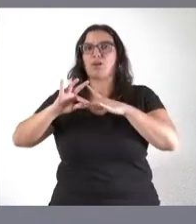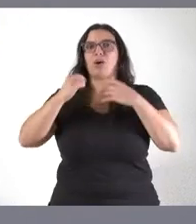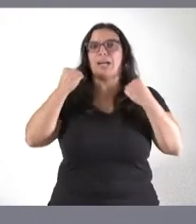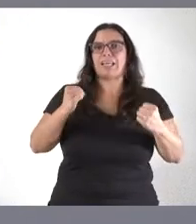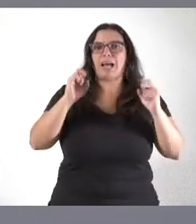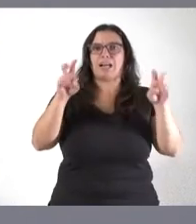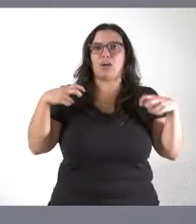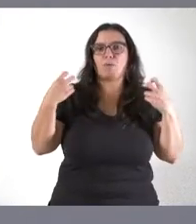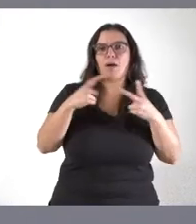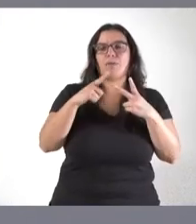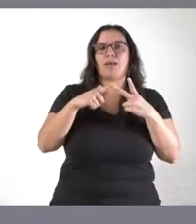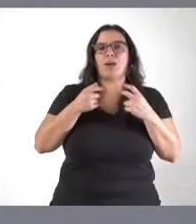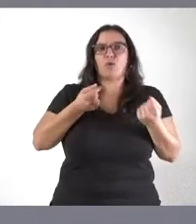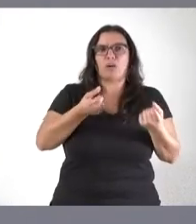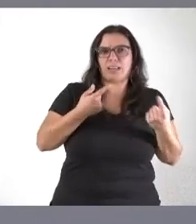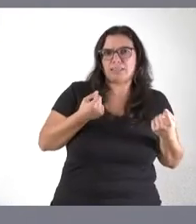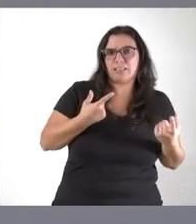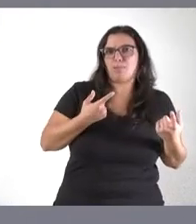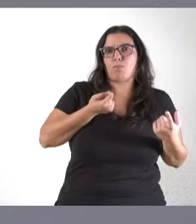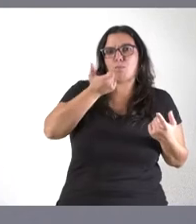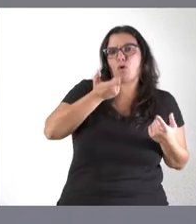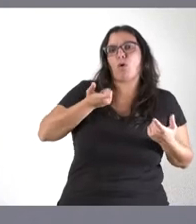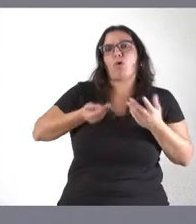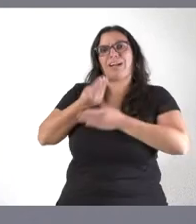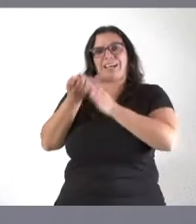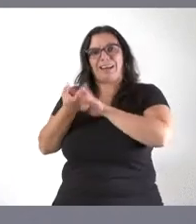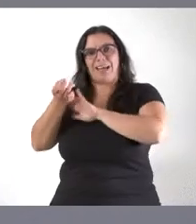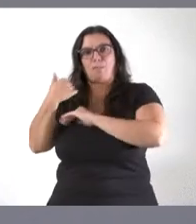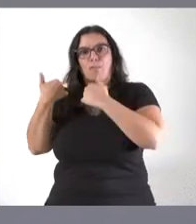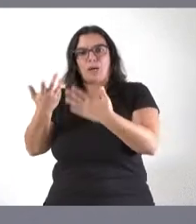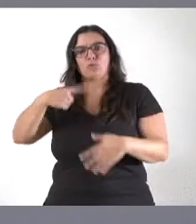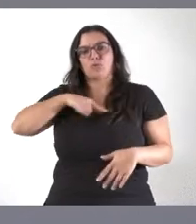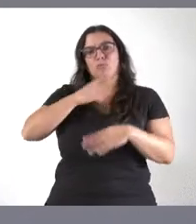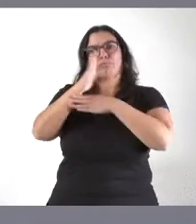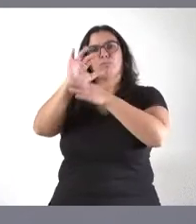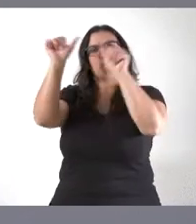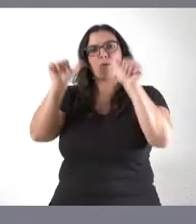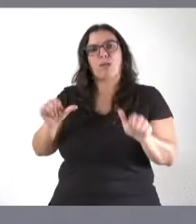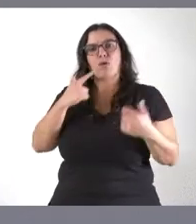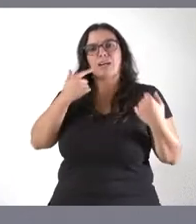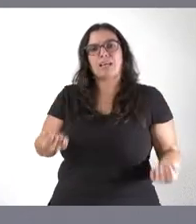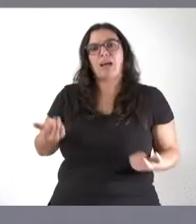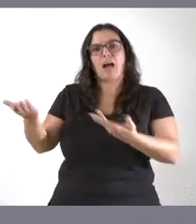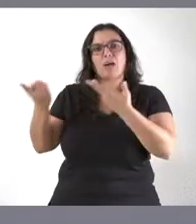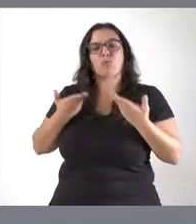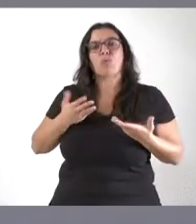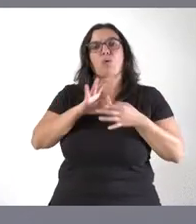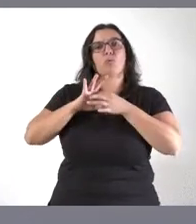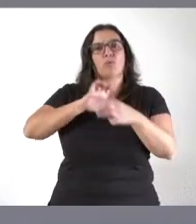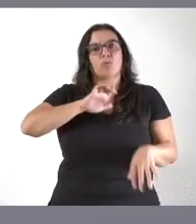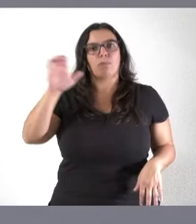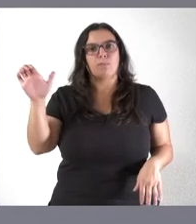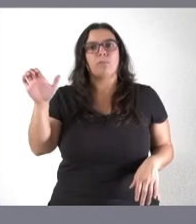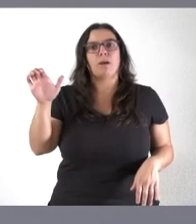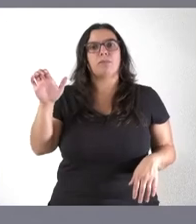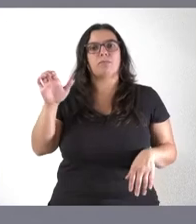más energía de la que consumimos también somos capaces de plantear un modelo energético que ayude a la Unión Europea a posibilidad y a